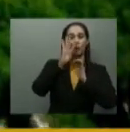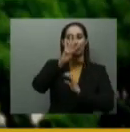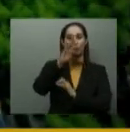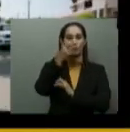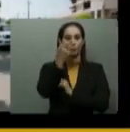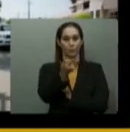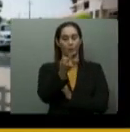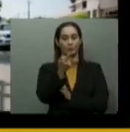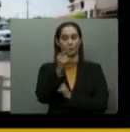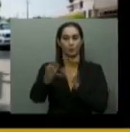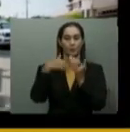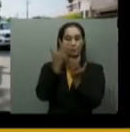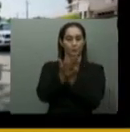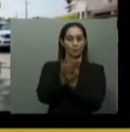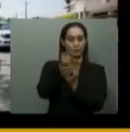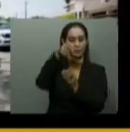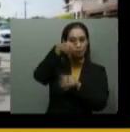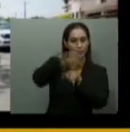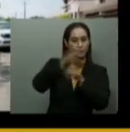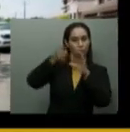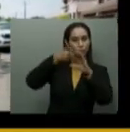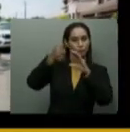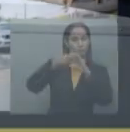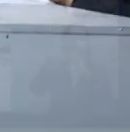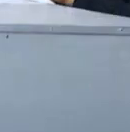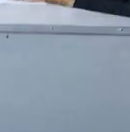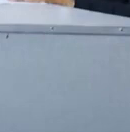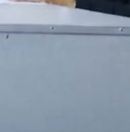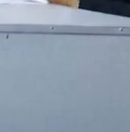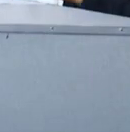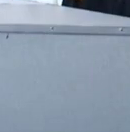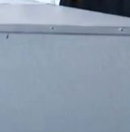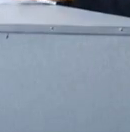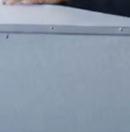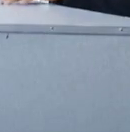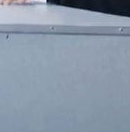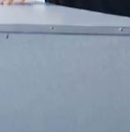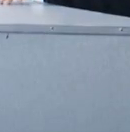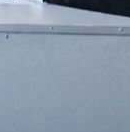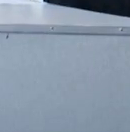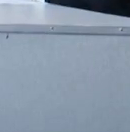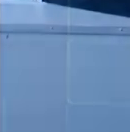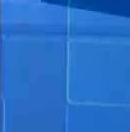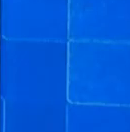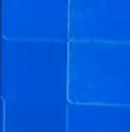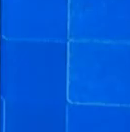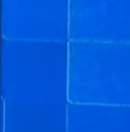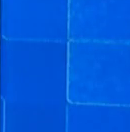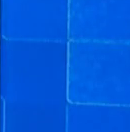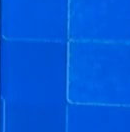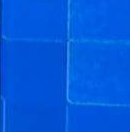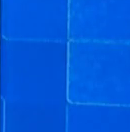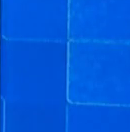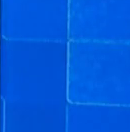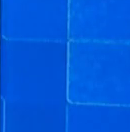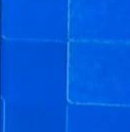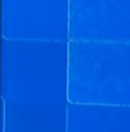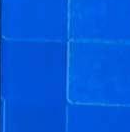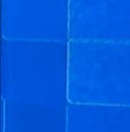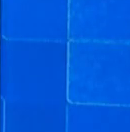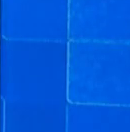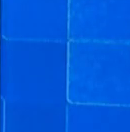orgullosos y confiables gracias francis bien mira todo lo que venga a mejorar